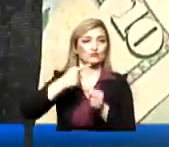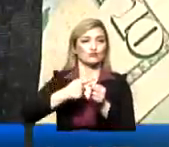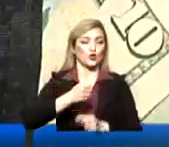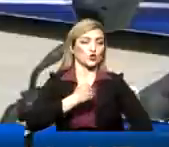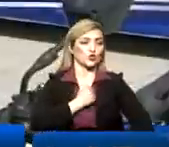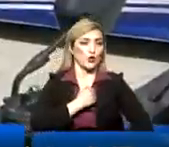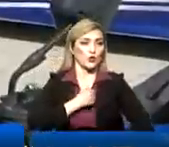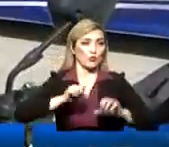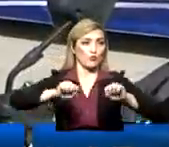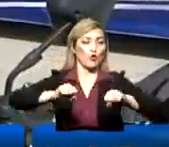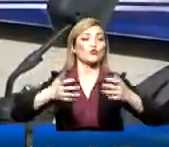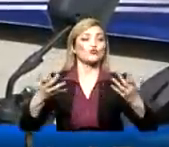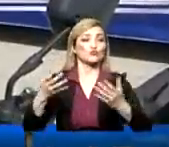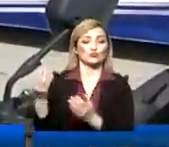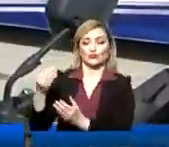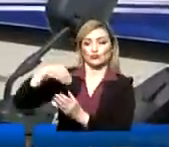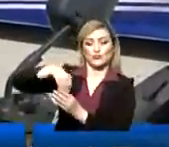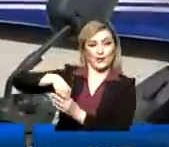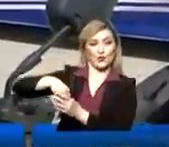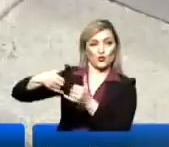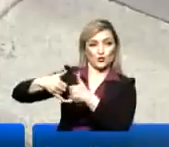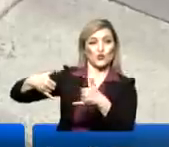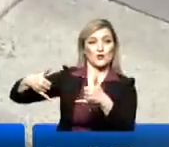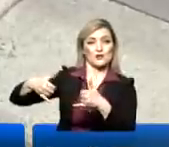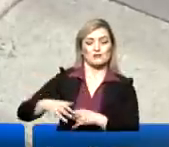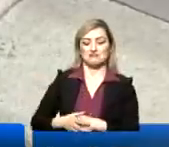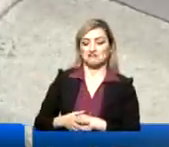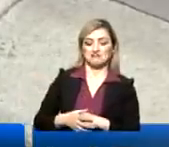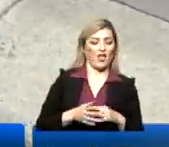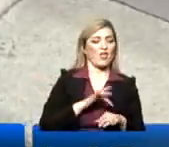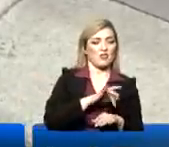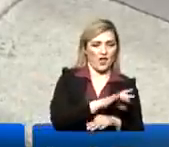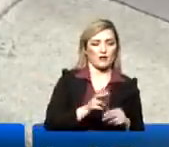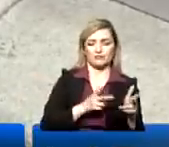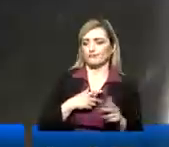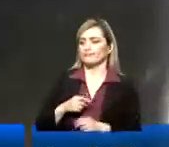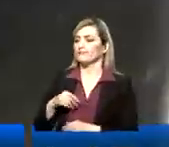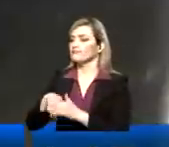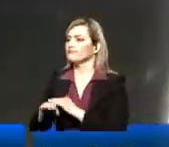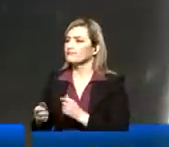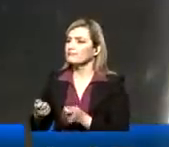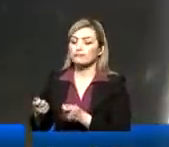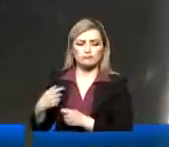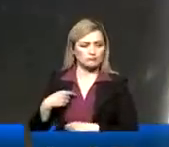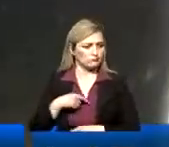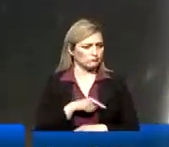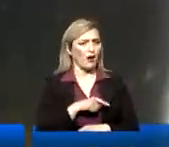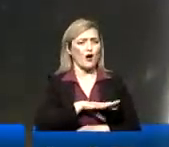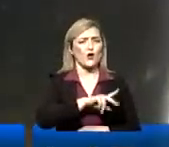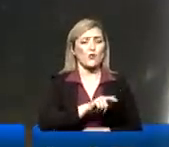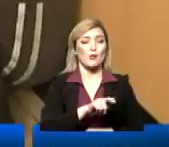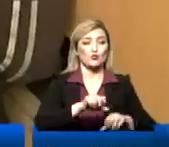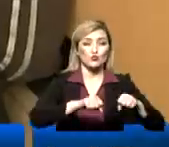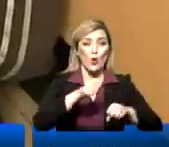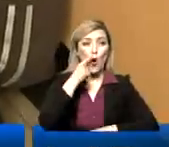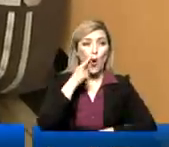El dueño de la moto se encontraba dentro del local, donde en pocos minutos unos hombres se llevaron su moto. Un ciudadano que transitaba por